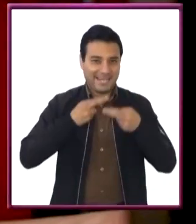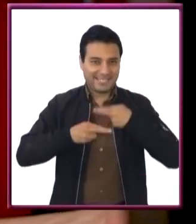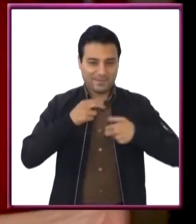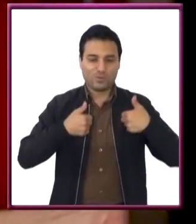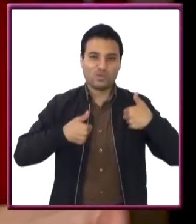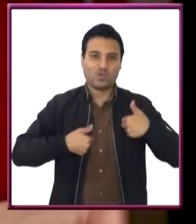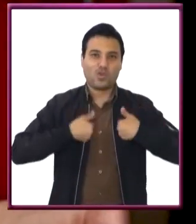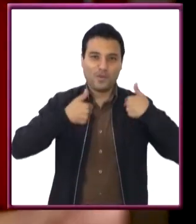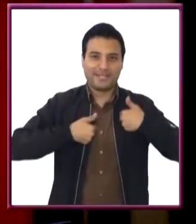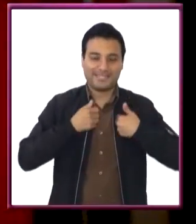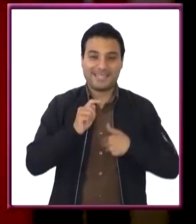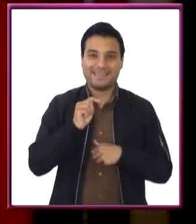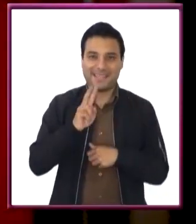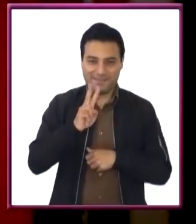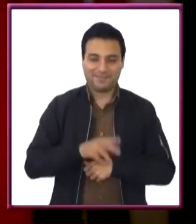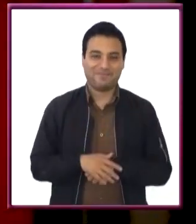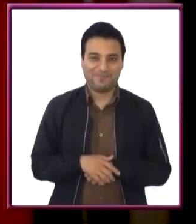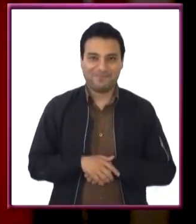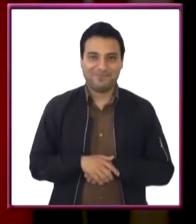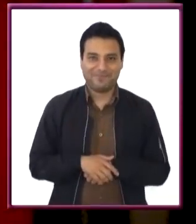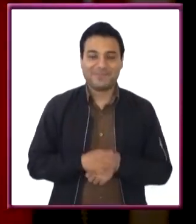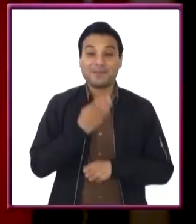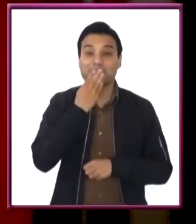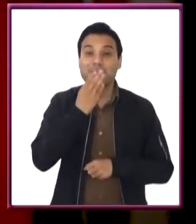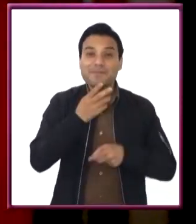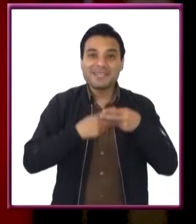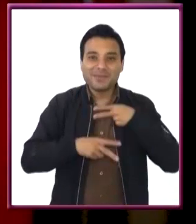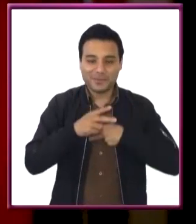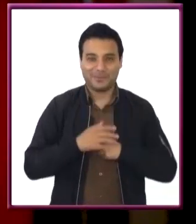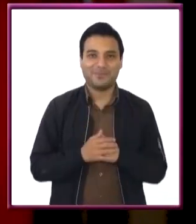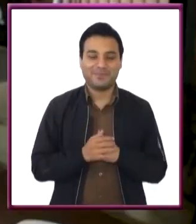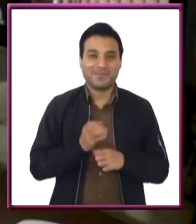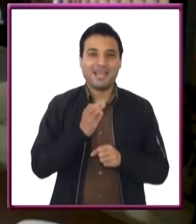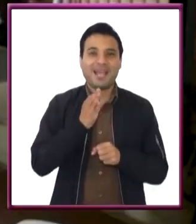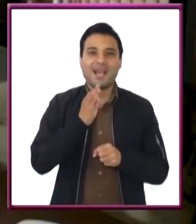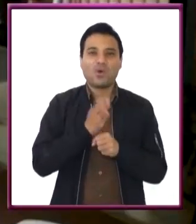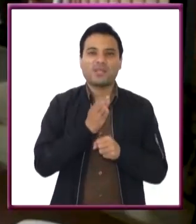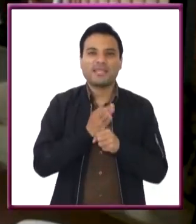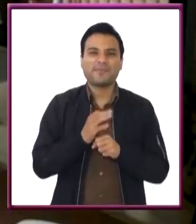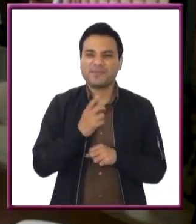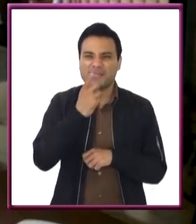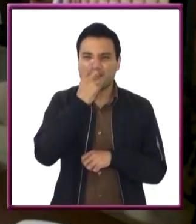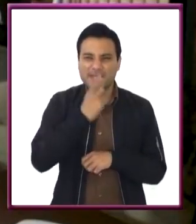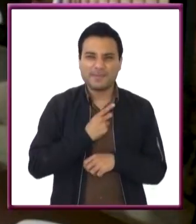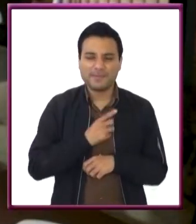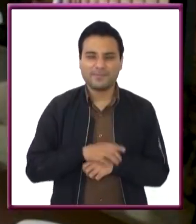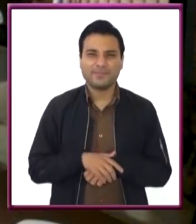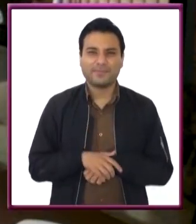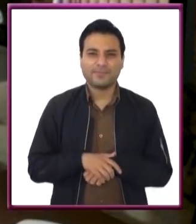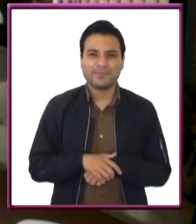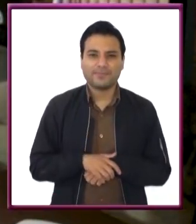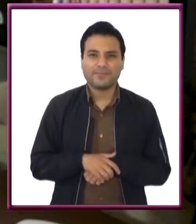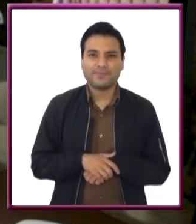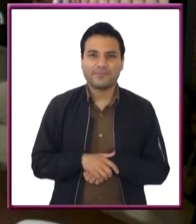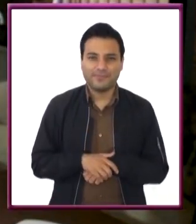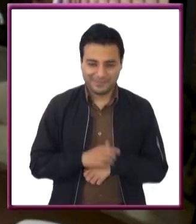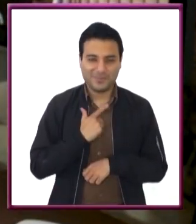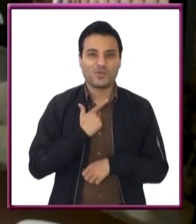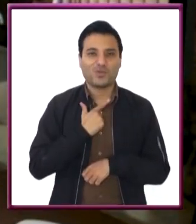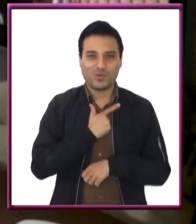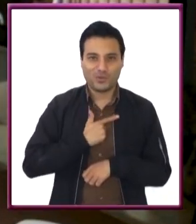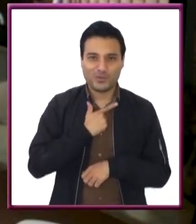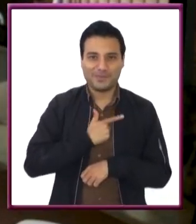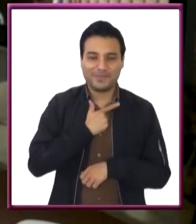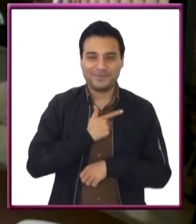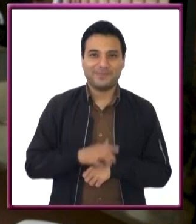Regresamos a Jóvenes en TV con el doctor Alejandro Fara. Alejandro, bienvenido de regreso. Ahora, en términos de Sí, pues, mucho gusto.